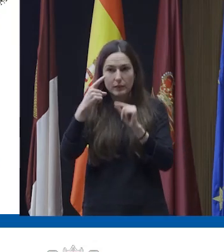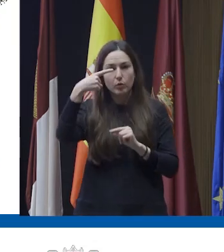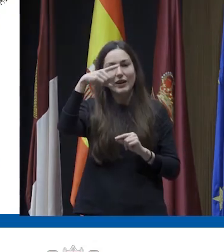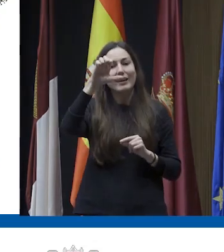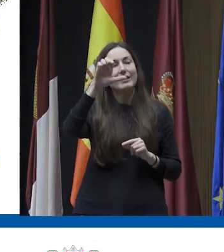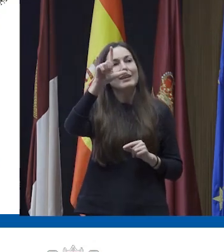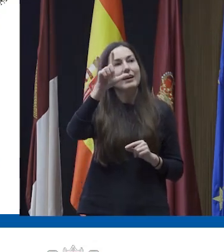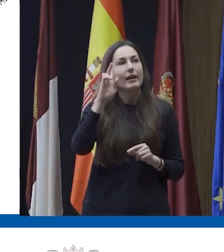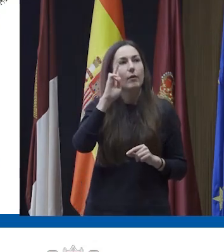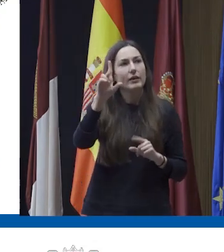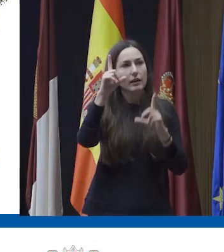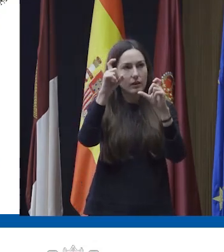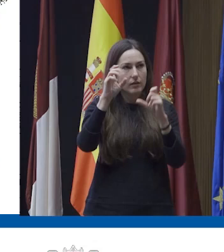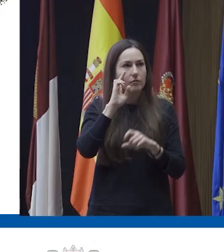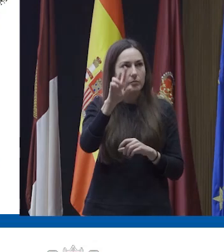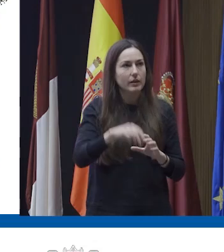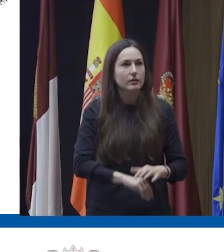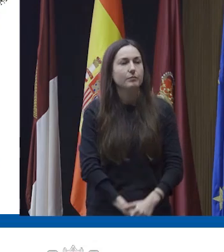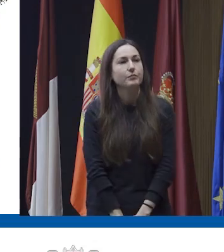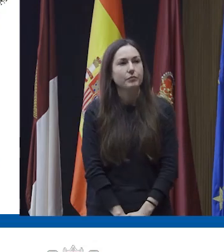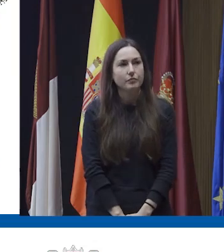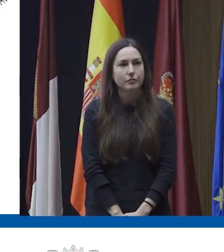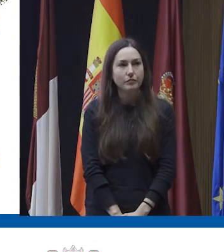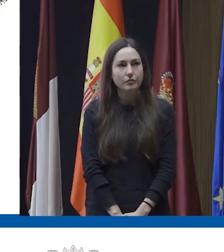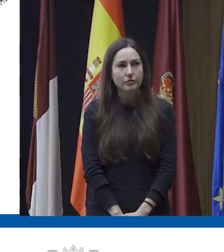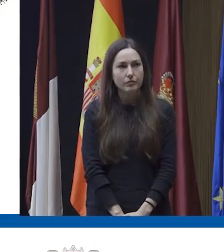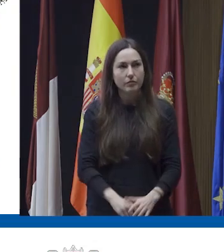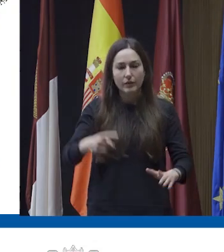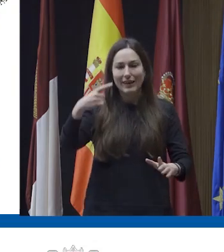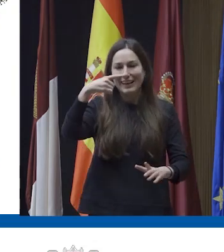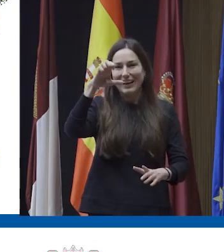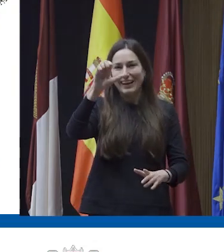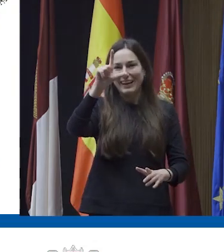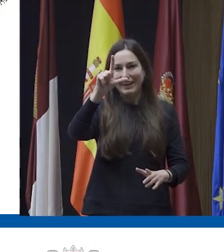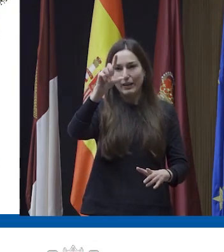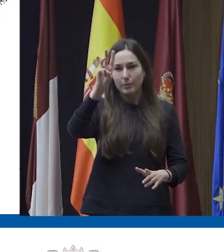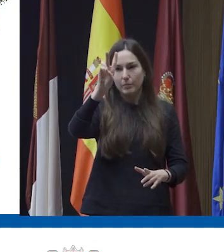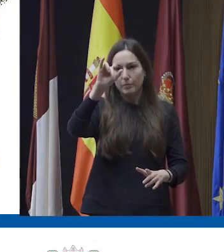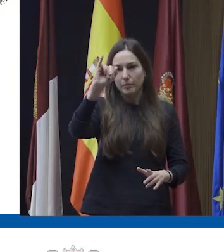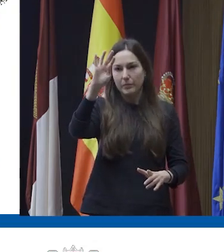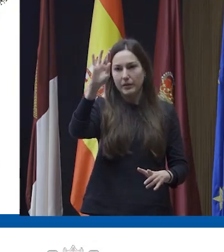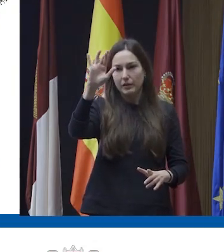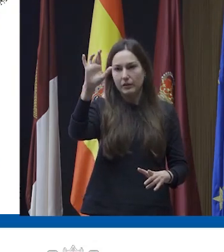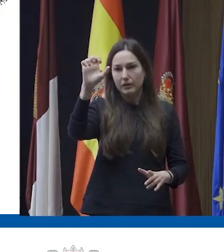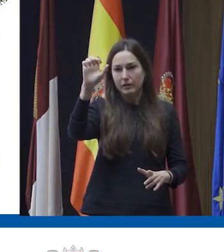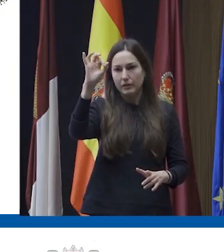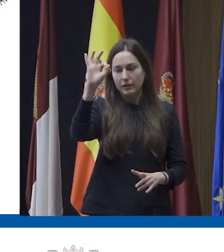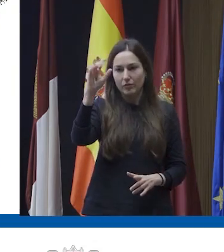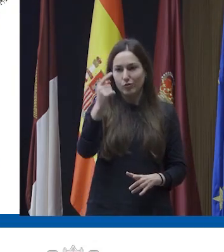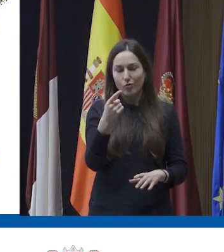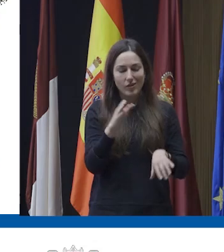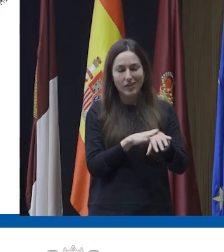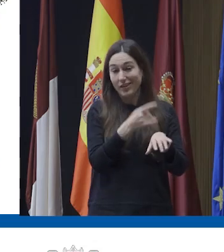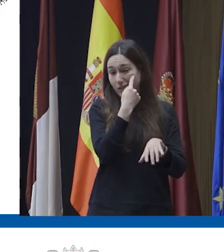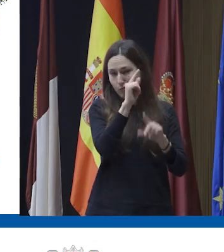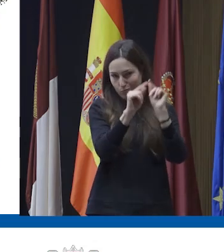si vamos a poner una imagen del gel del ojo, otra vez, es el gel vitrio. Yo en el izquierdo tengo una mosca. Sí,